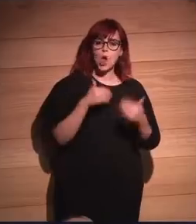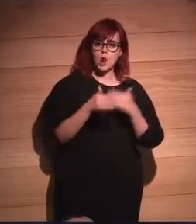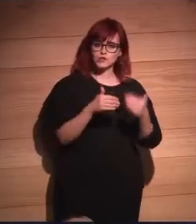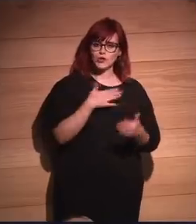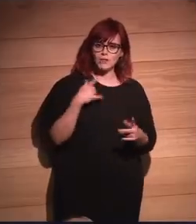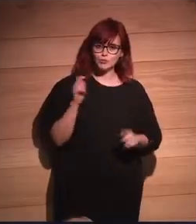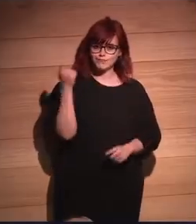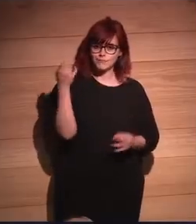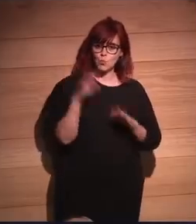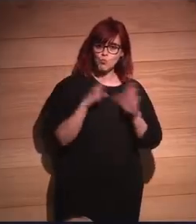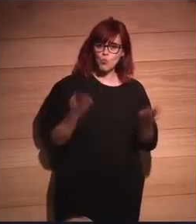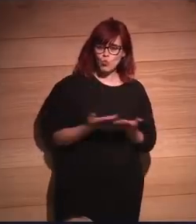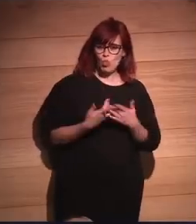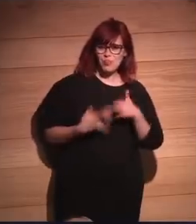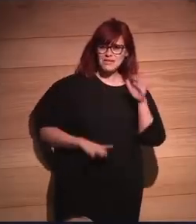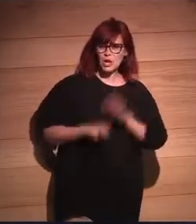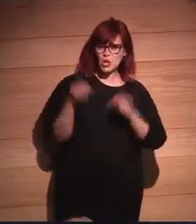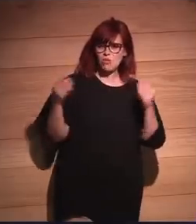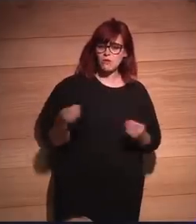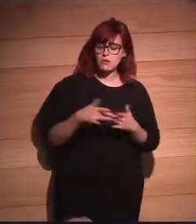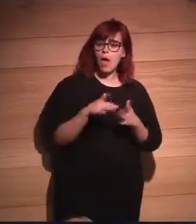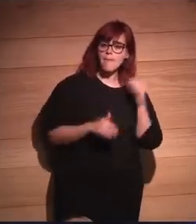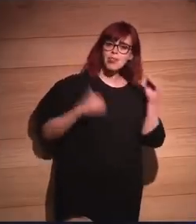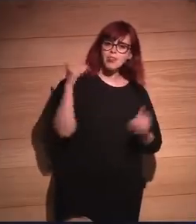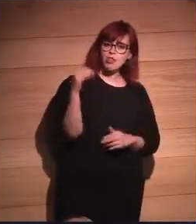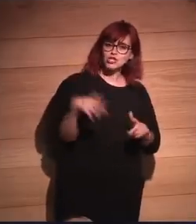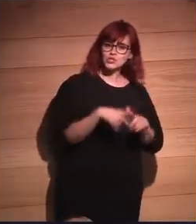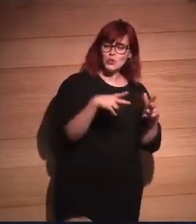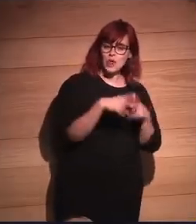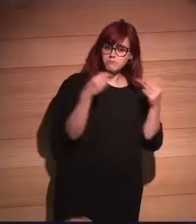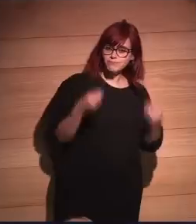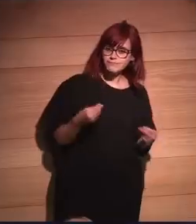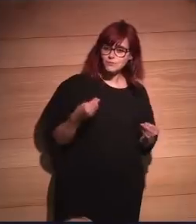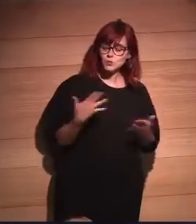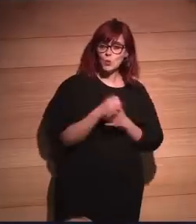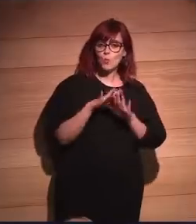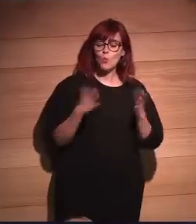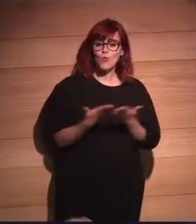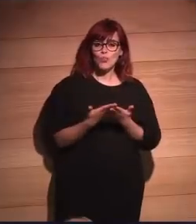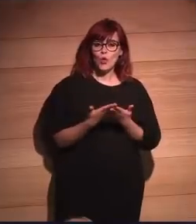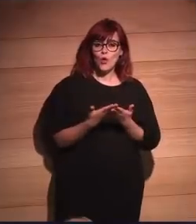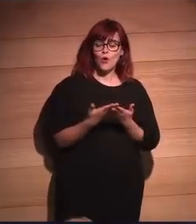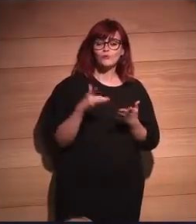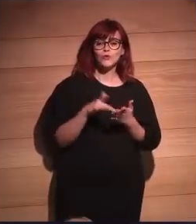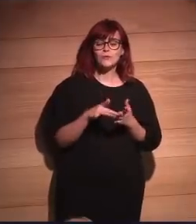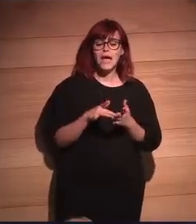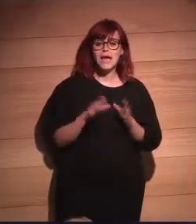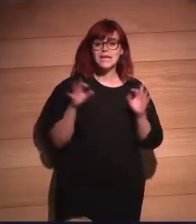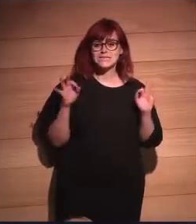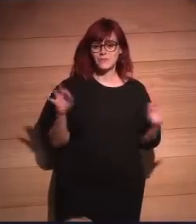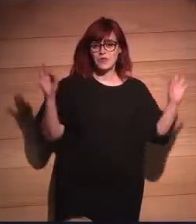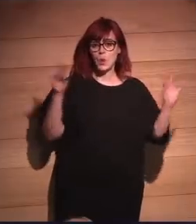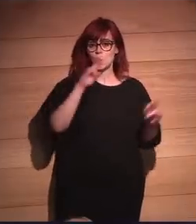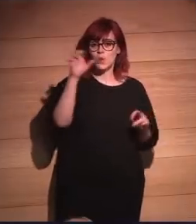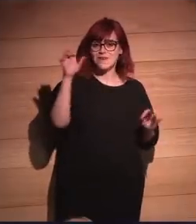progresando en el mundo más desarrollado y más avanzado socialmente que hay en el mundo, en el espacio más desarrollado social que hay en el mundo,